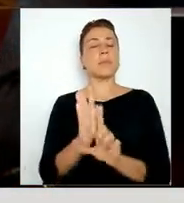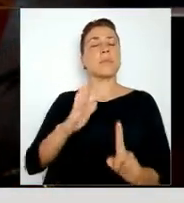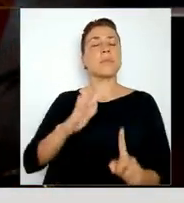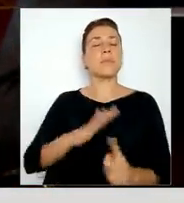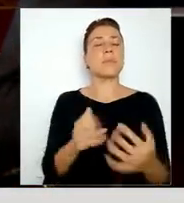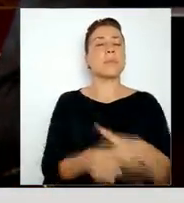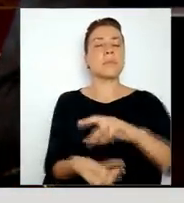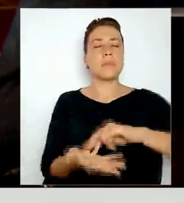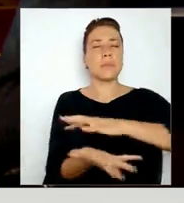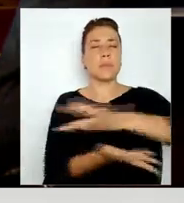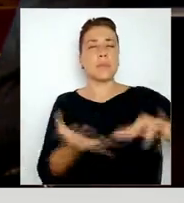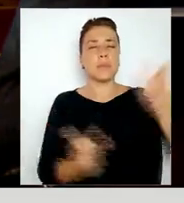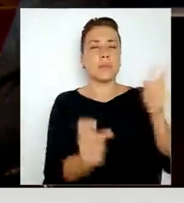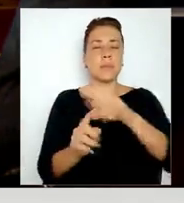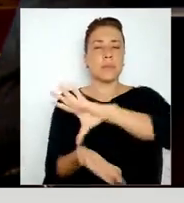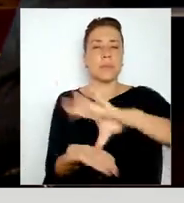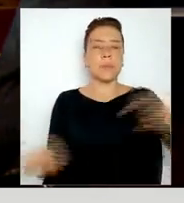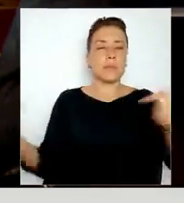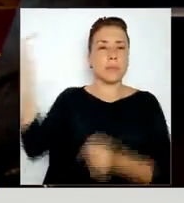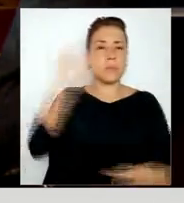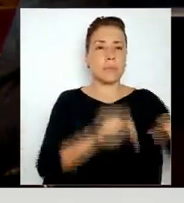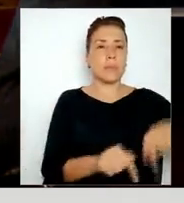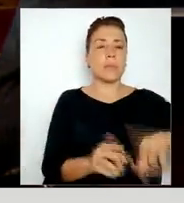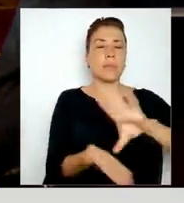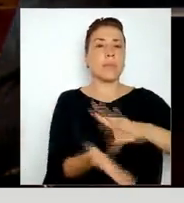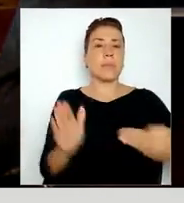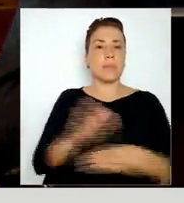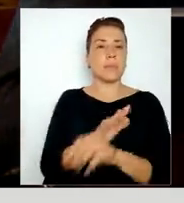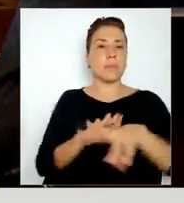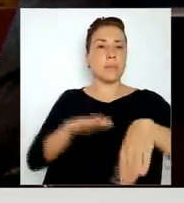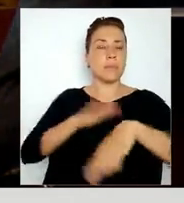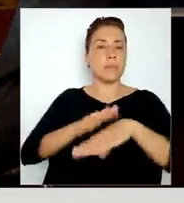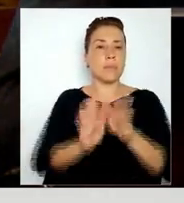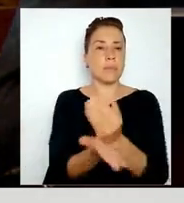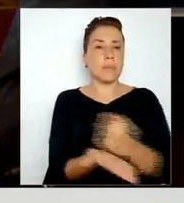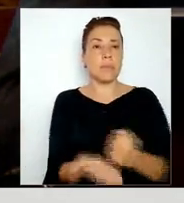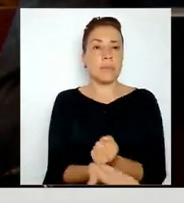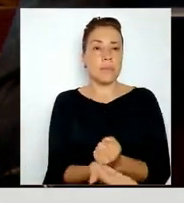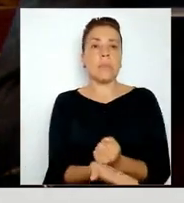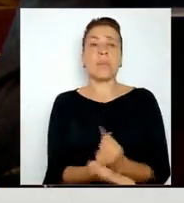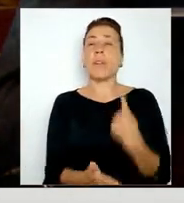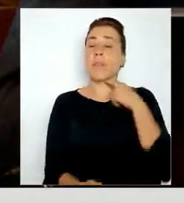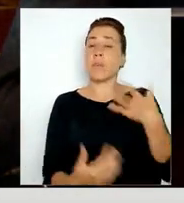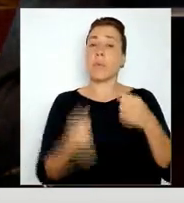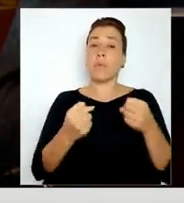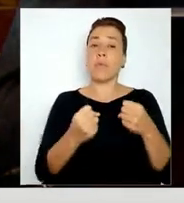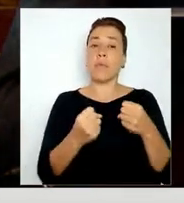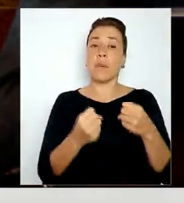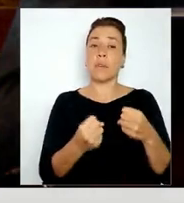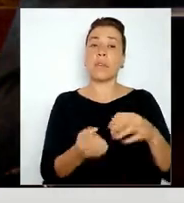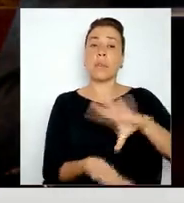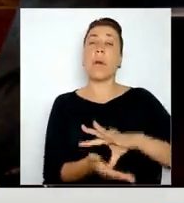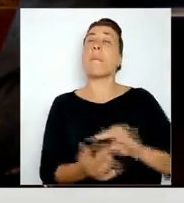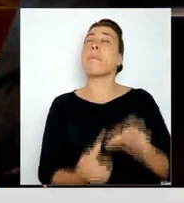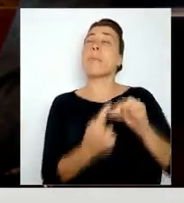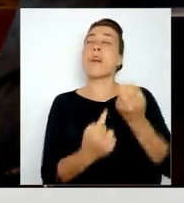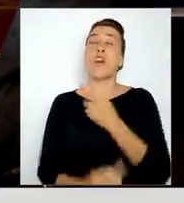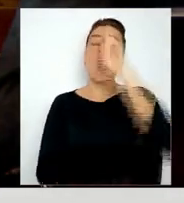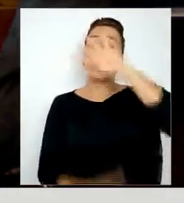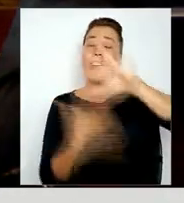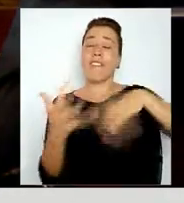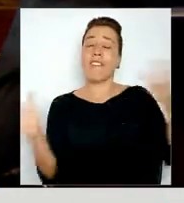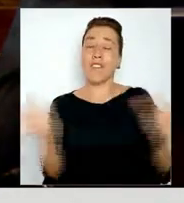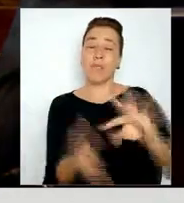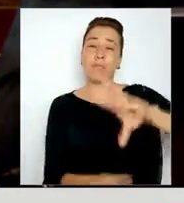que desde hace meses afecta fuertemente al país sobre todas las regiones del norte de chile donde la violencia la delincuencia el narcotráfico